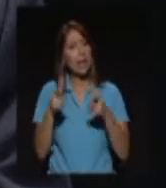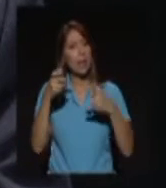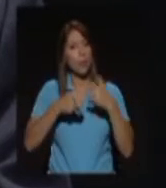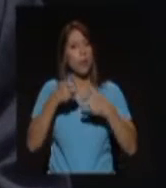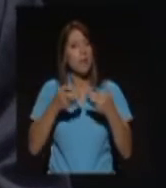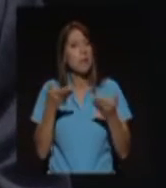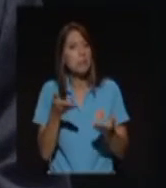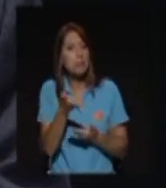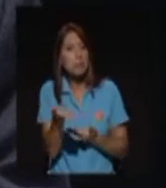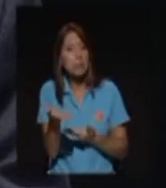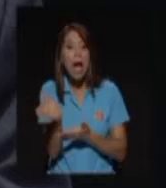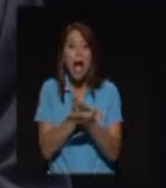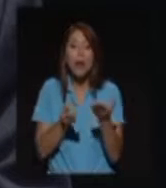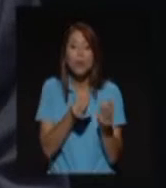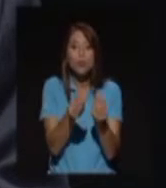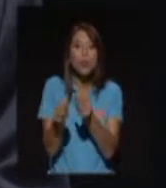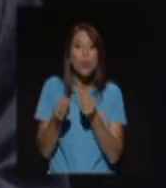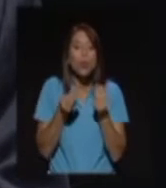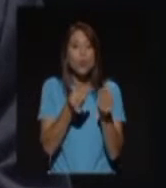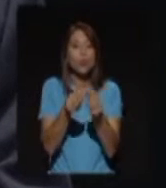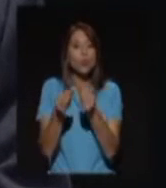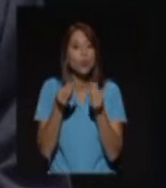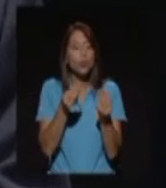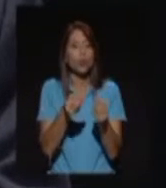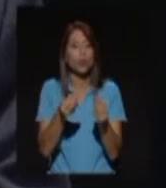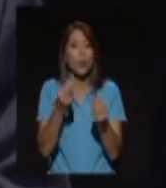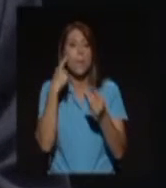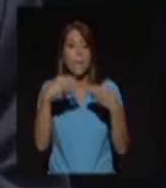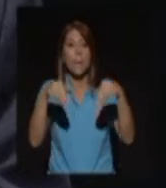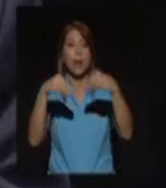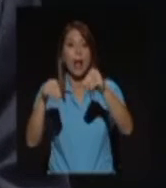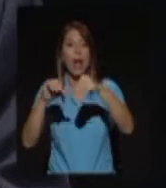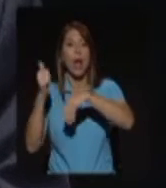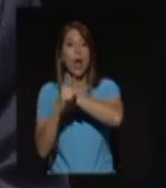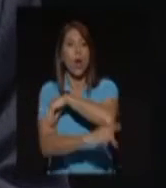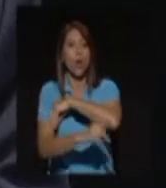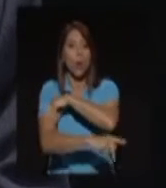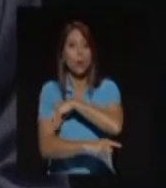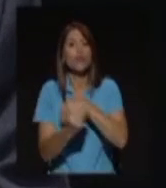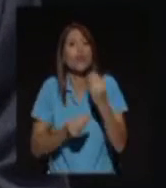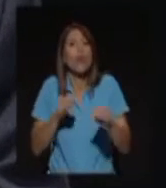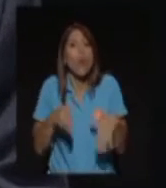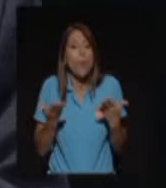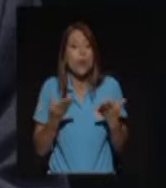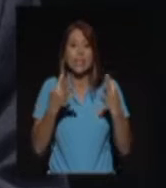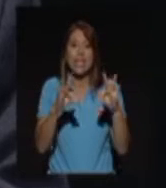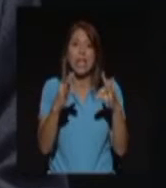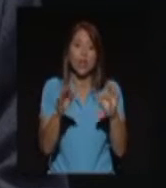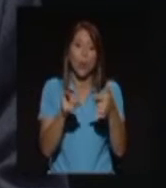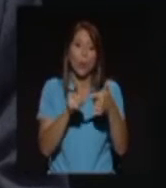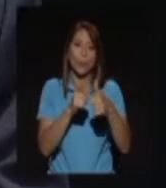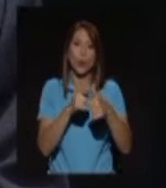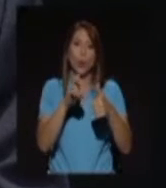cómo conseguir algunos productos de exportación, ¿no? Se intentó exportar minerales, cueros y